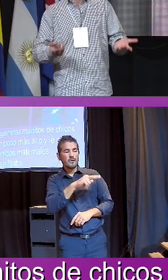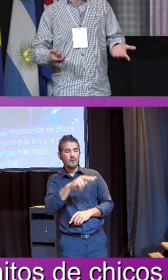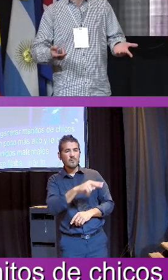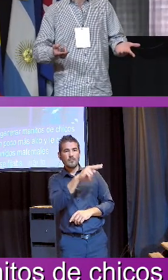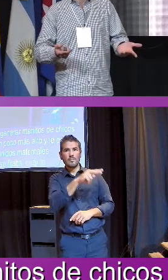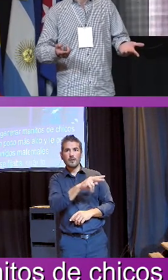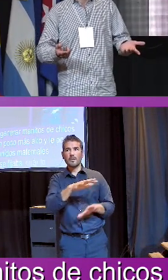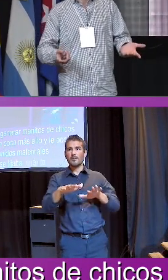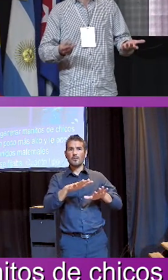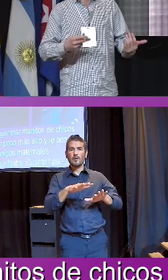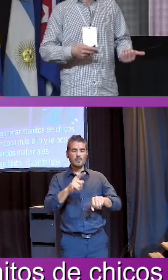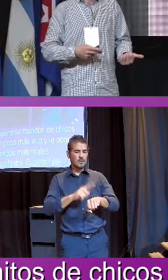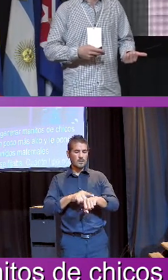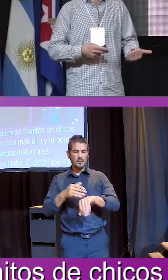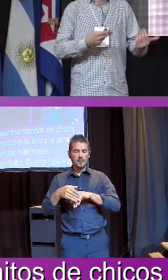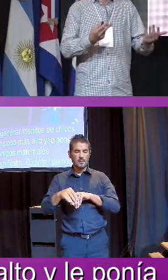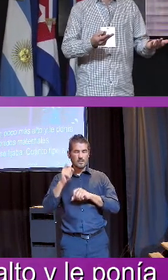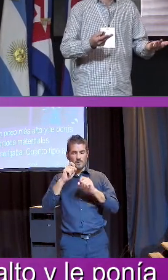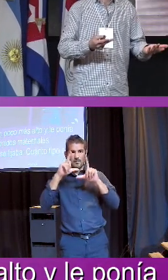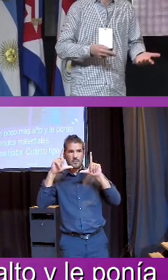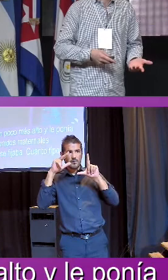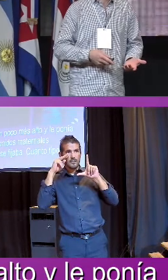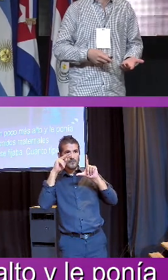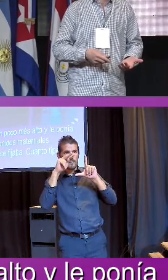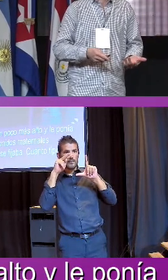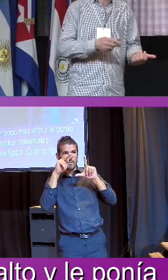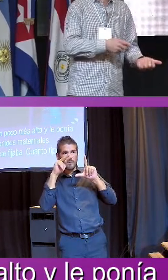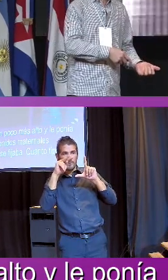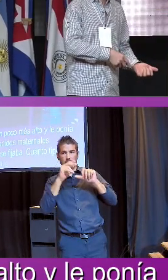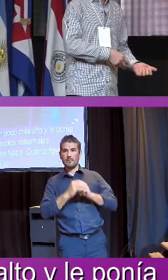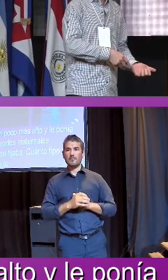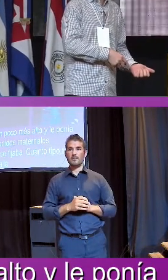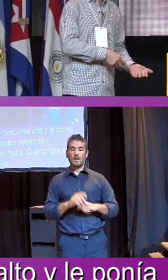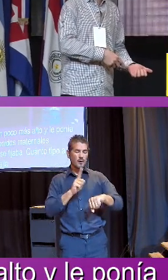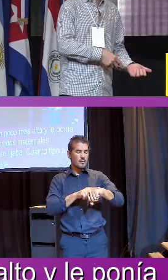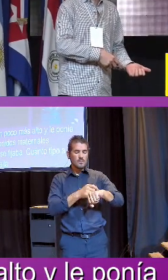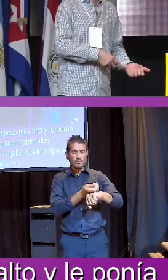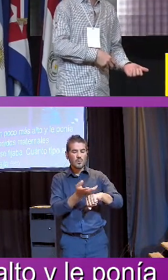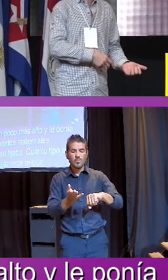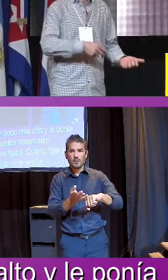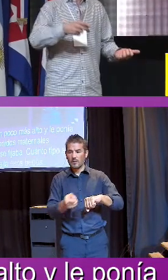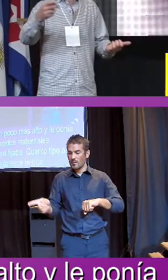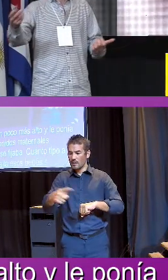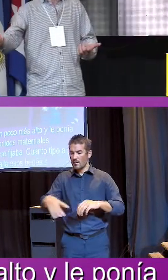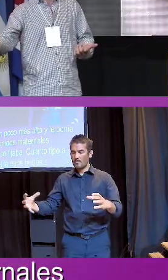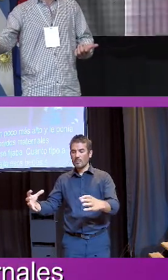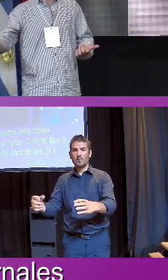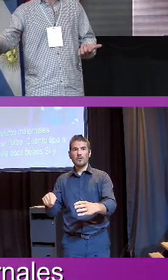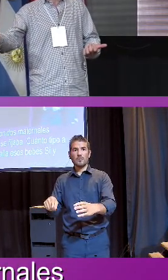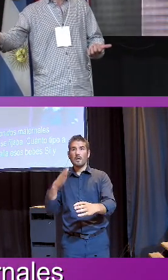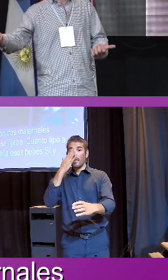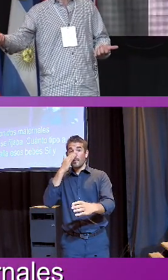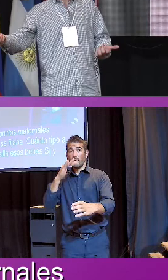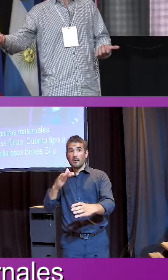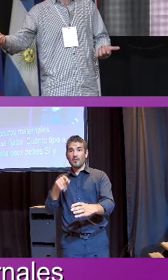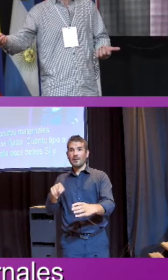cuánto tiempo miraban a los ojos de esa persona en la pantalla esos bebés, ¿sí? Y después se fijaba